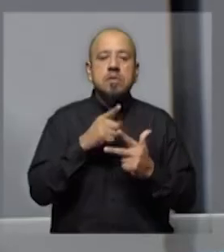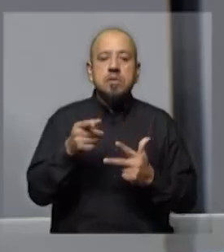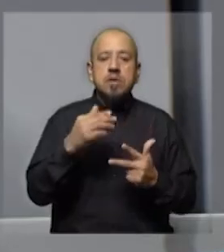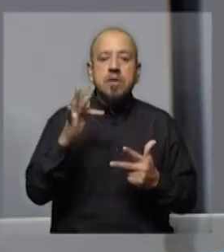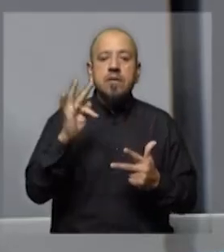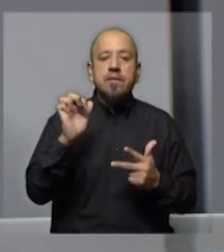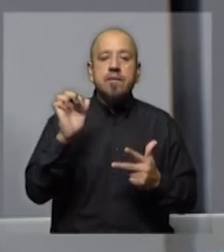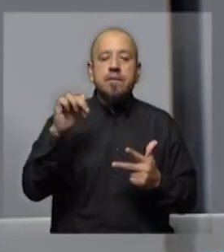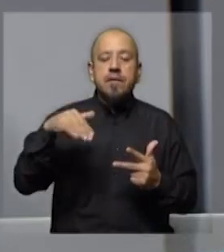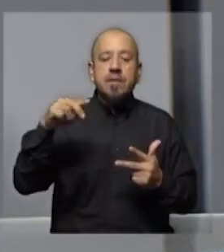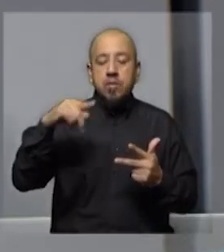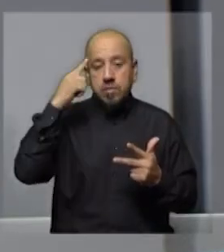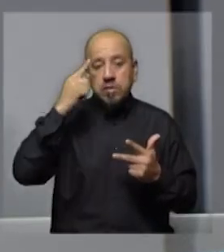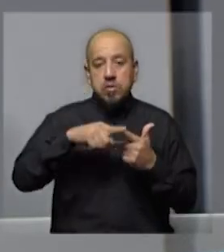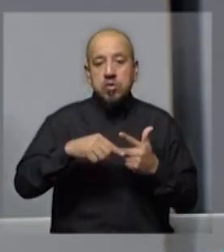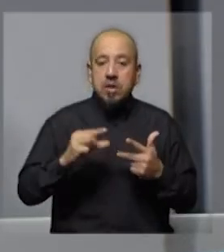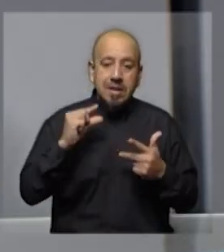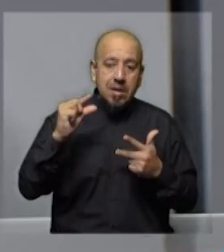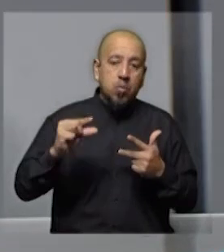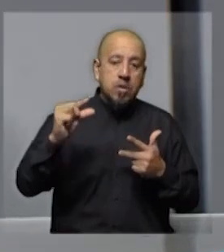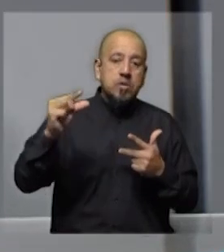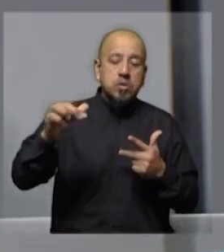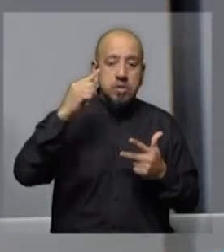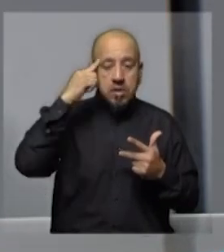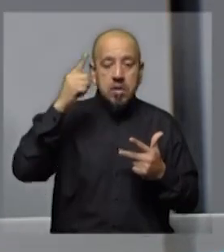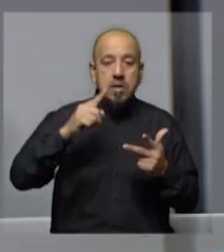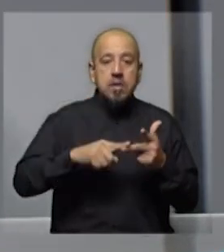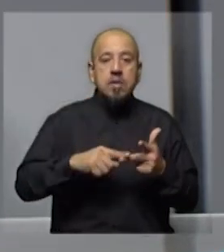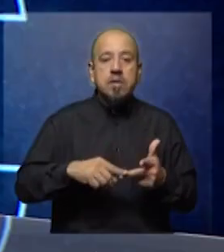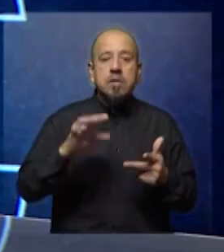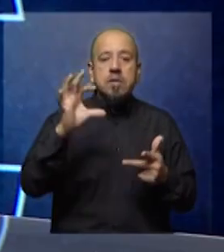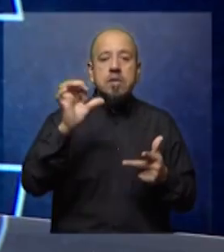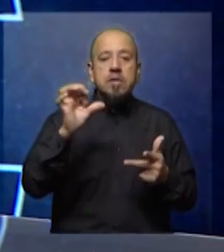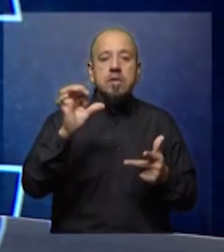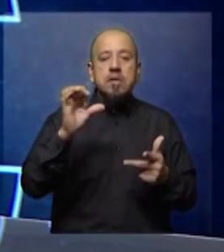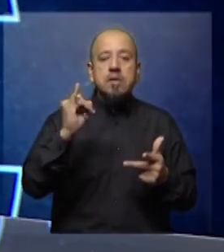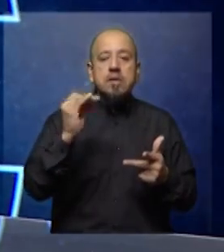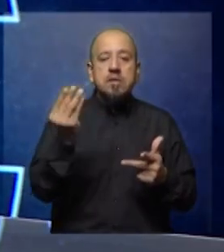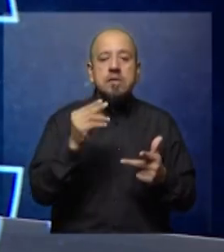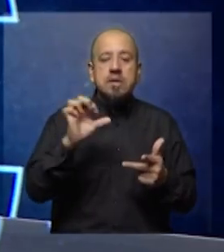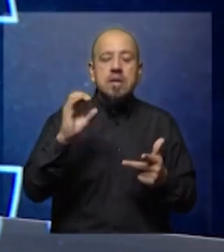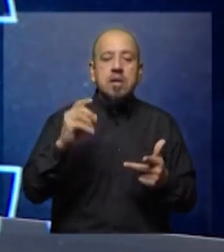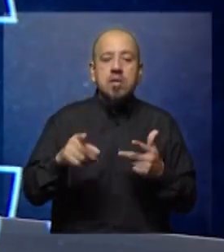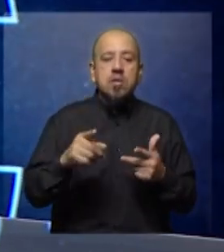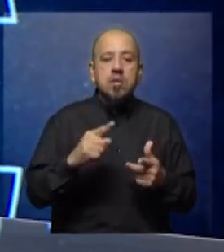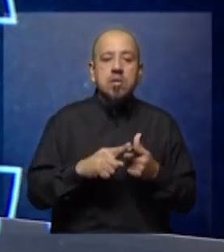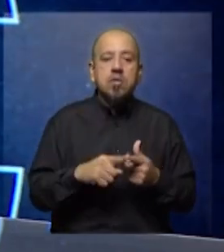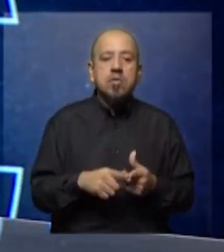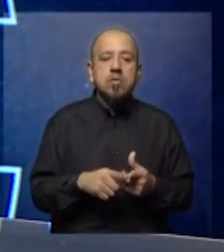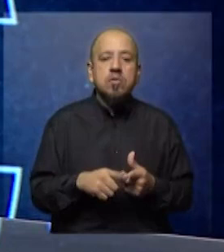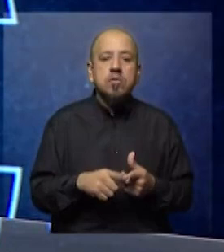fermento pensante graduación de la creencia y siqueo afectivo que son estas tres